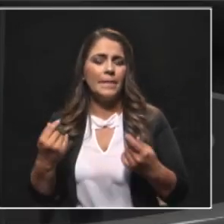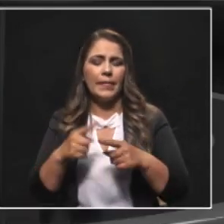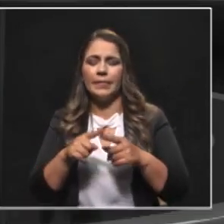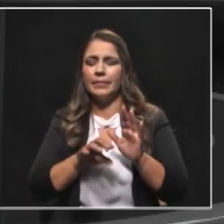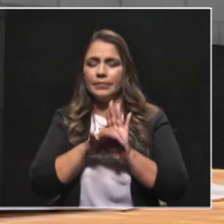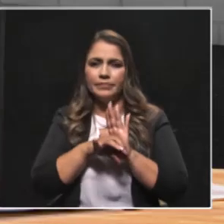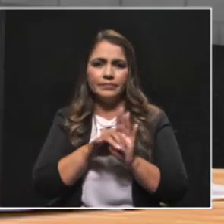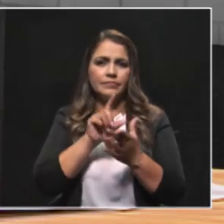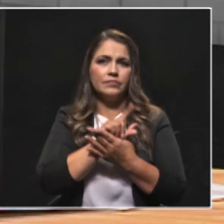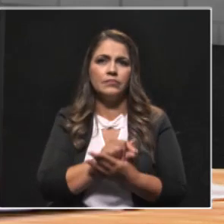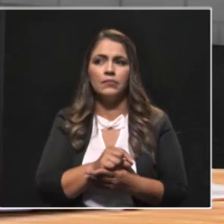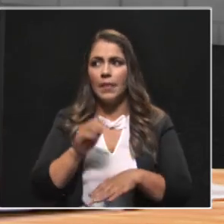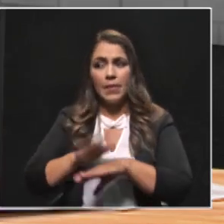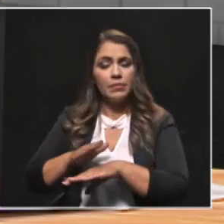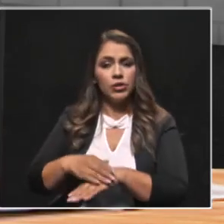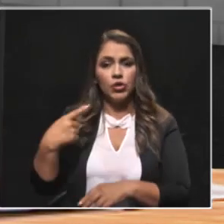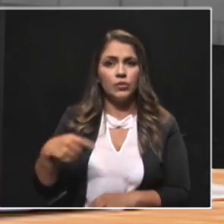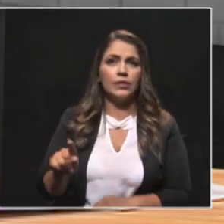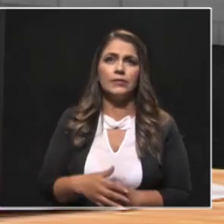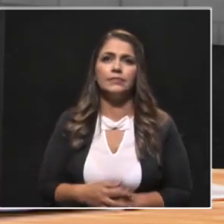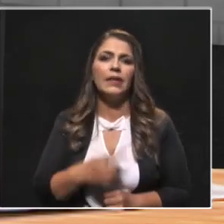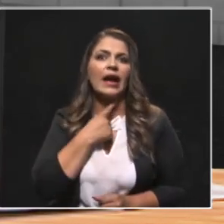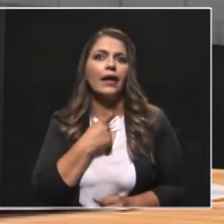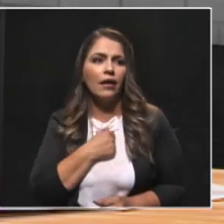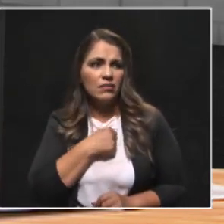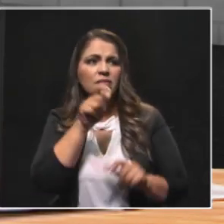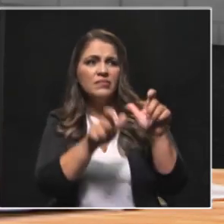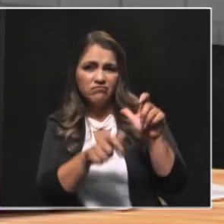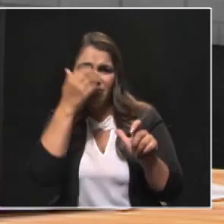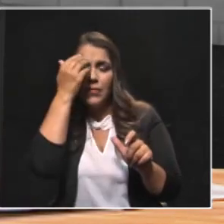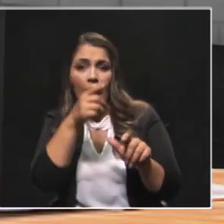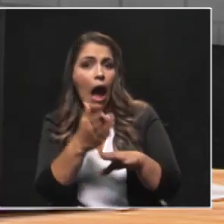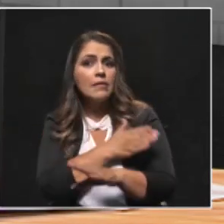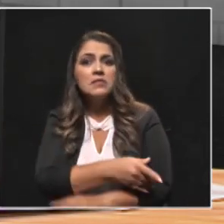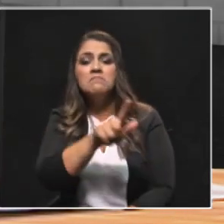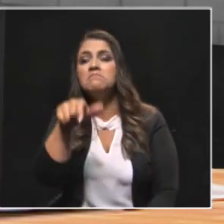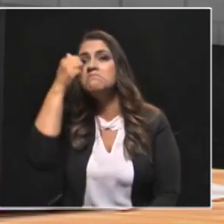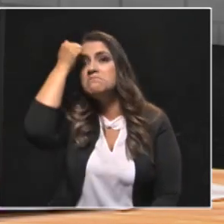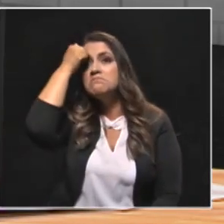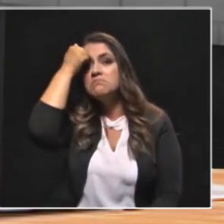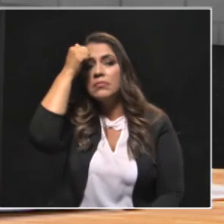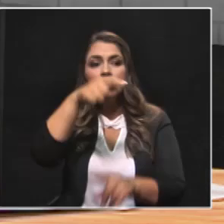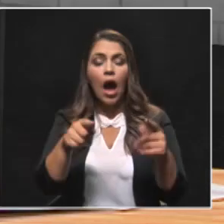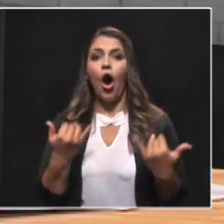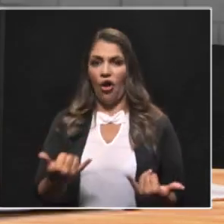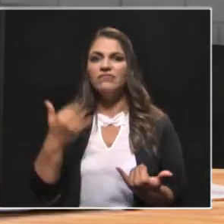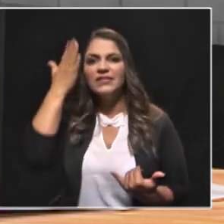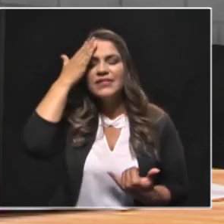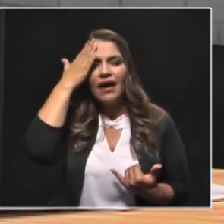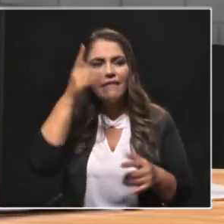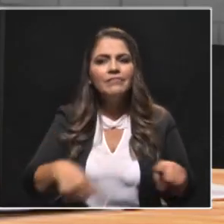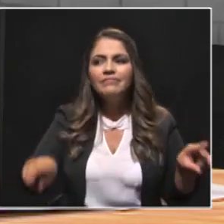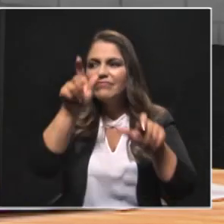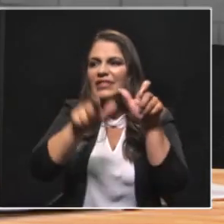sociales es que la gente dice esto no está permitido. Nos encanta porque la gente ya se está dando cuenta cuando es que empieza la propaganda. ¿Tiene interés?